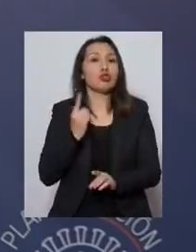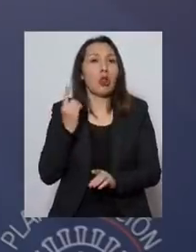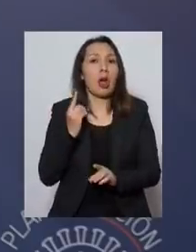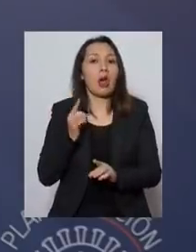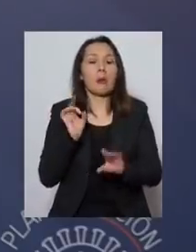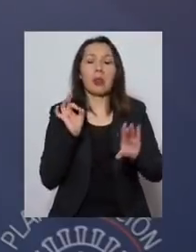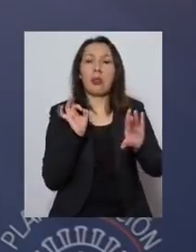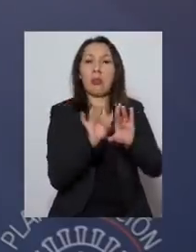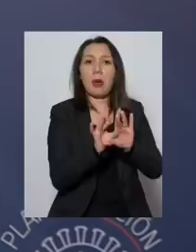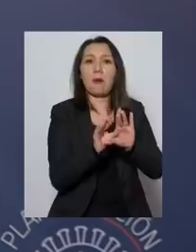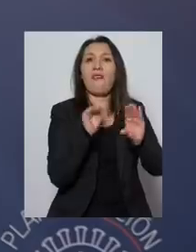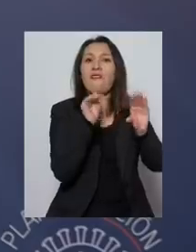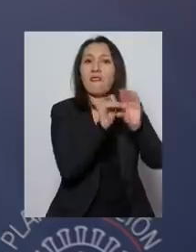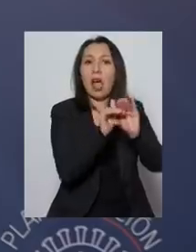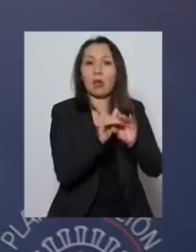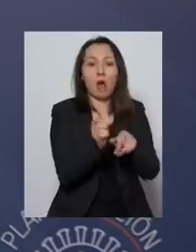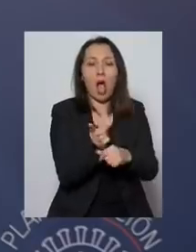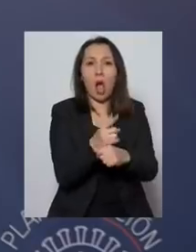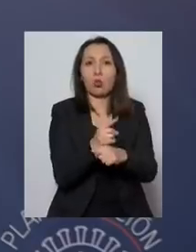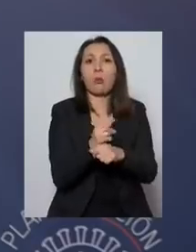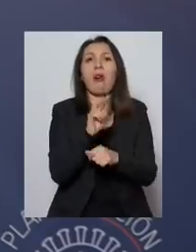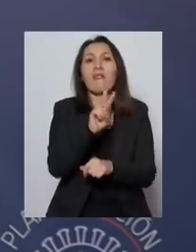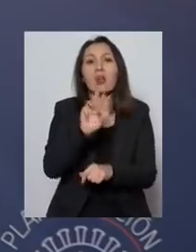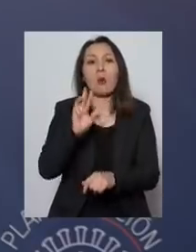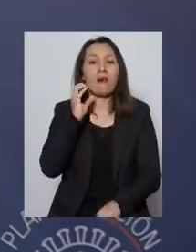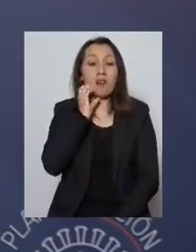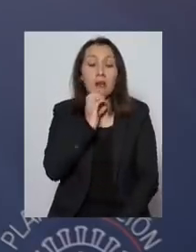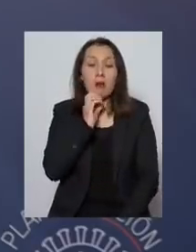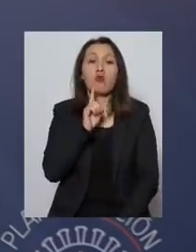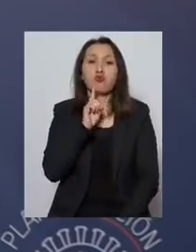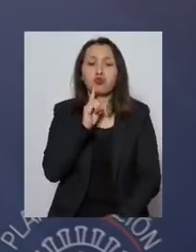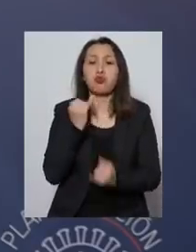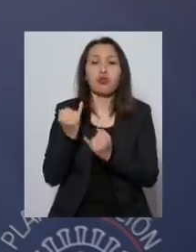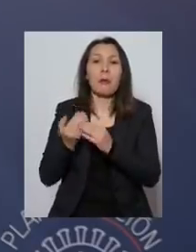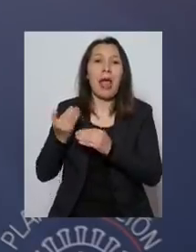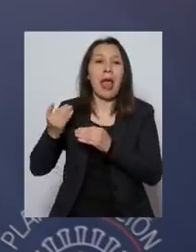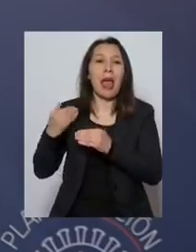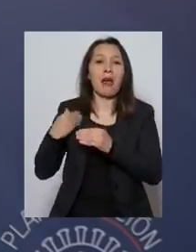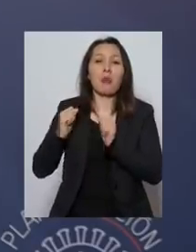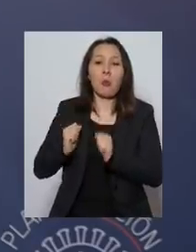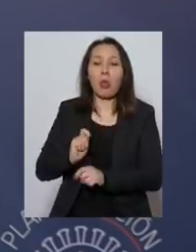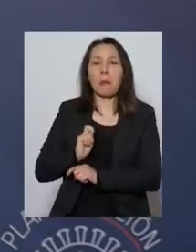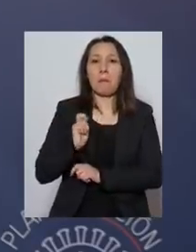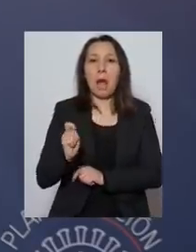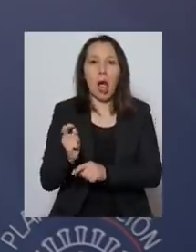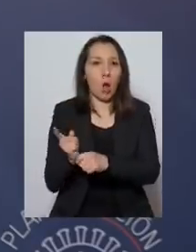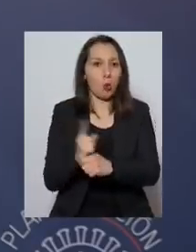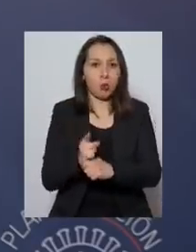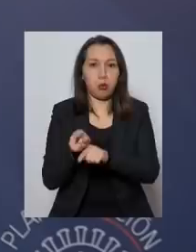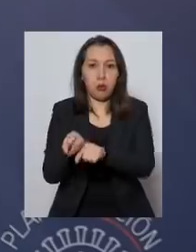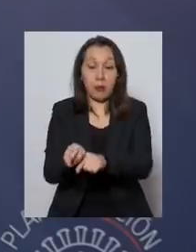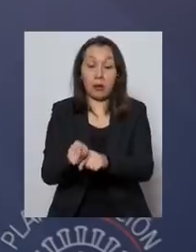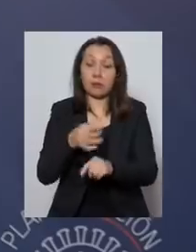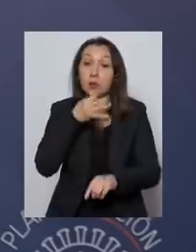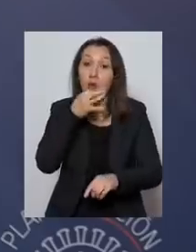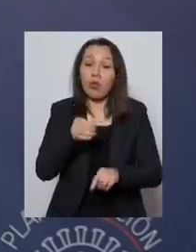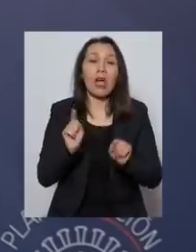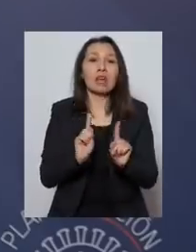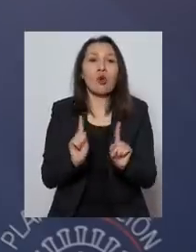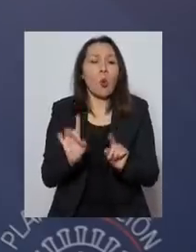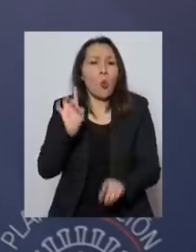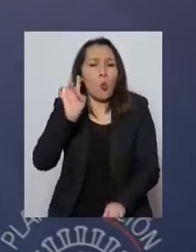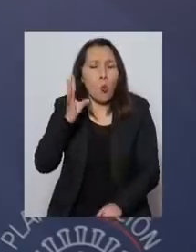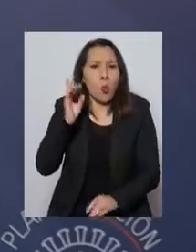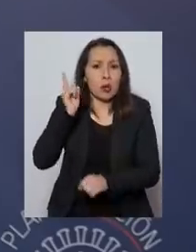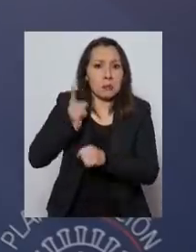el depósito le va a llegar el 29 de mayo porque tenemos antecedentes para hacerle este pago automático. Como les contaba, esto no es